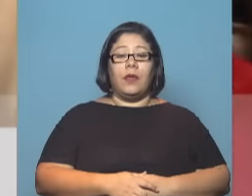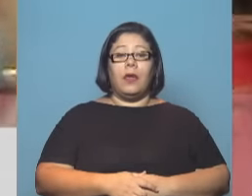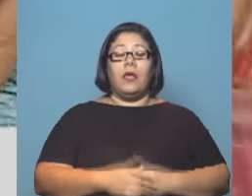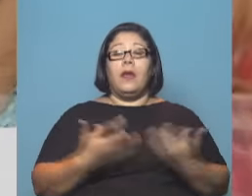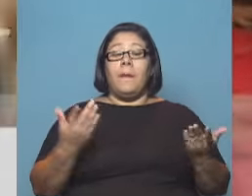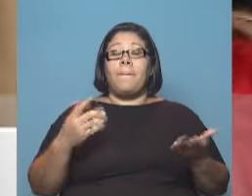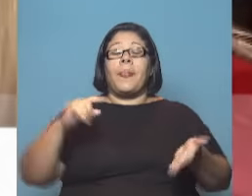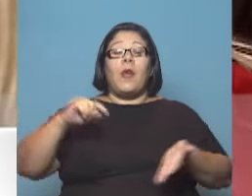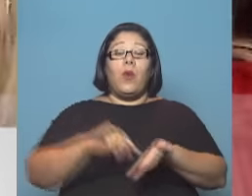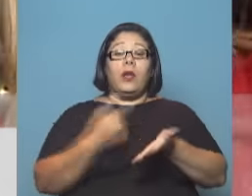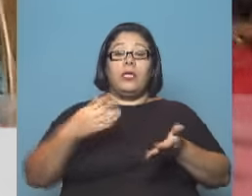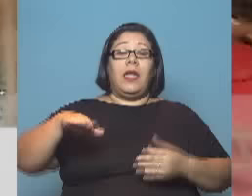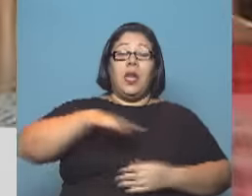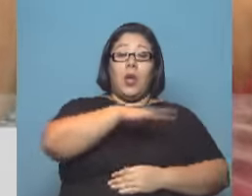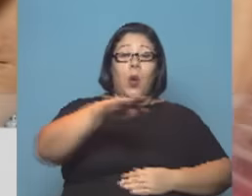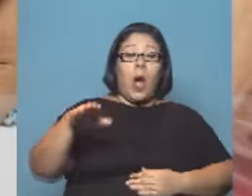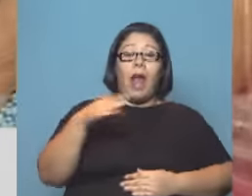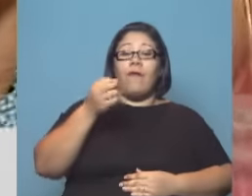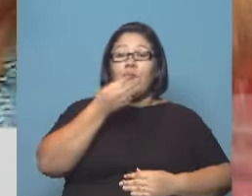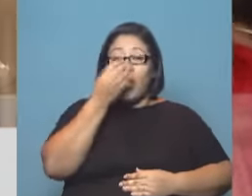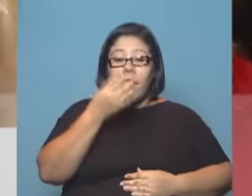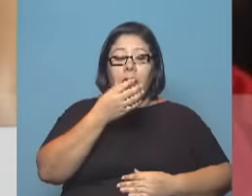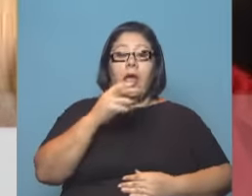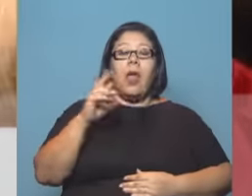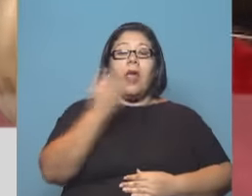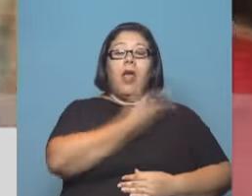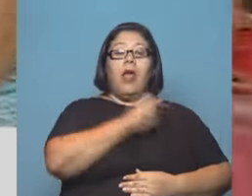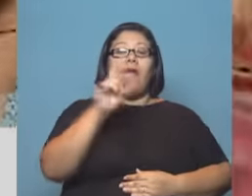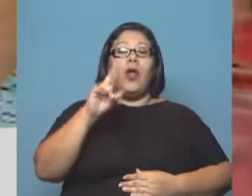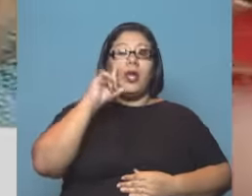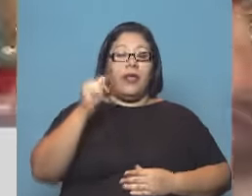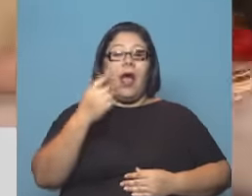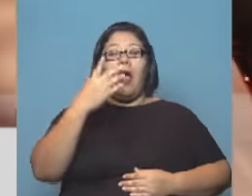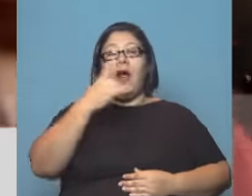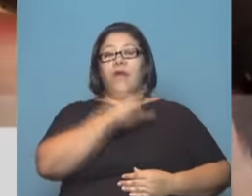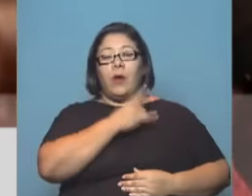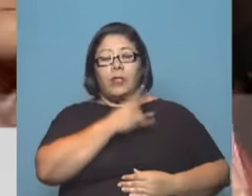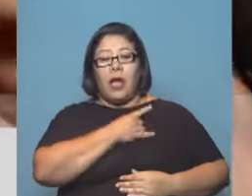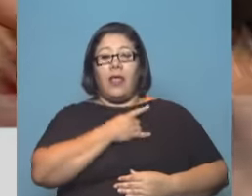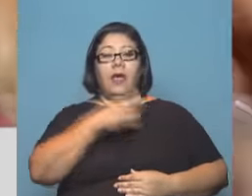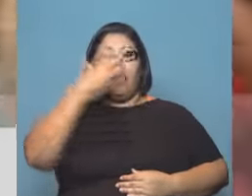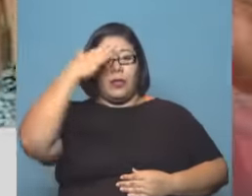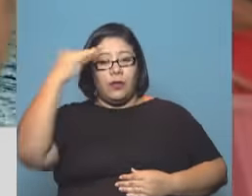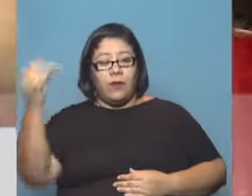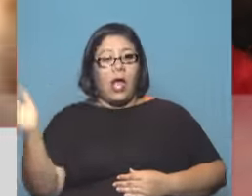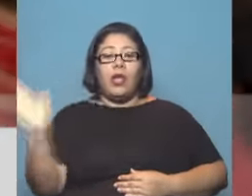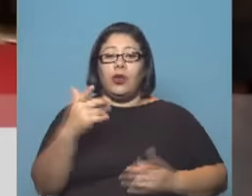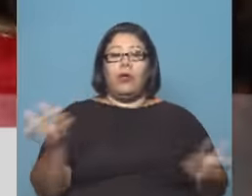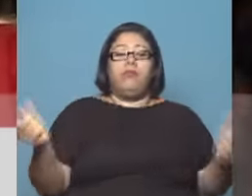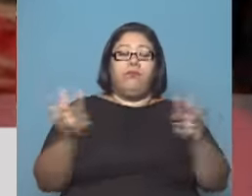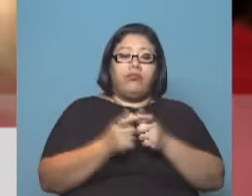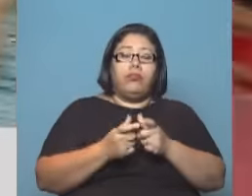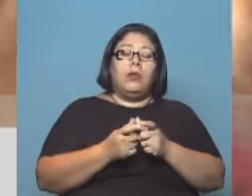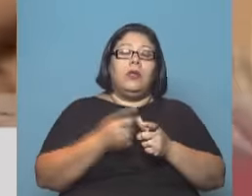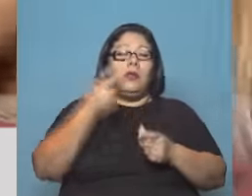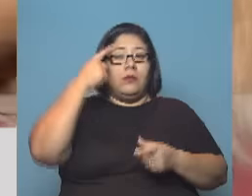Florida eran bares, el bar moderno, estaba la facultad de filosofía, todos nos discutíamos a pensar hasta las 4 de la mañana, que